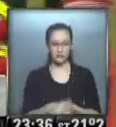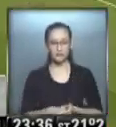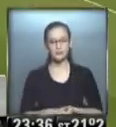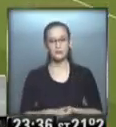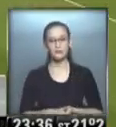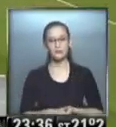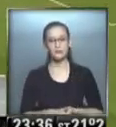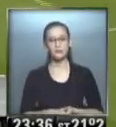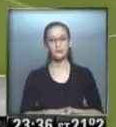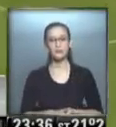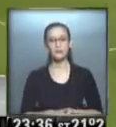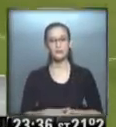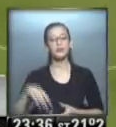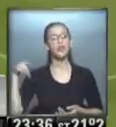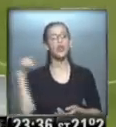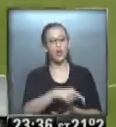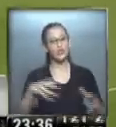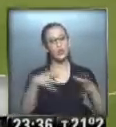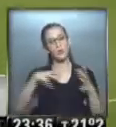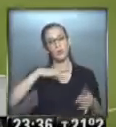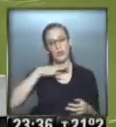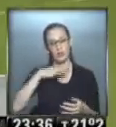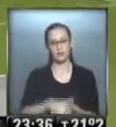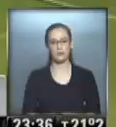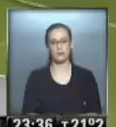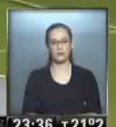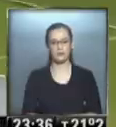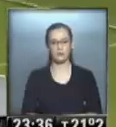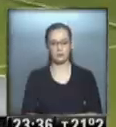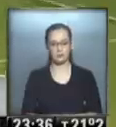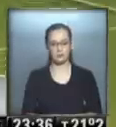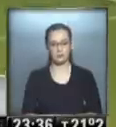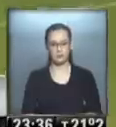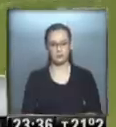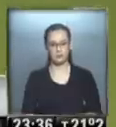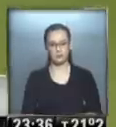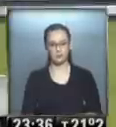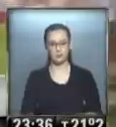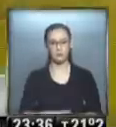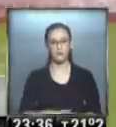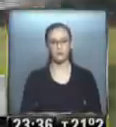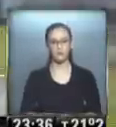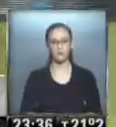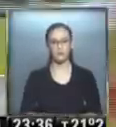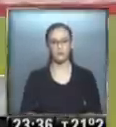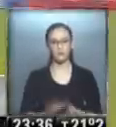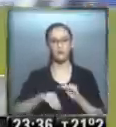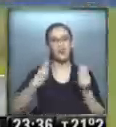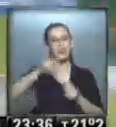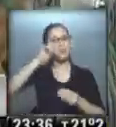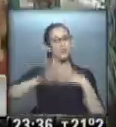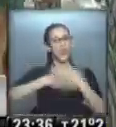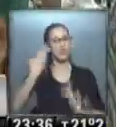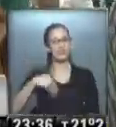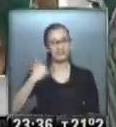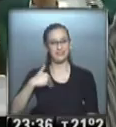contra el conjunto mexicano. Estaba con uno menos Argentina y si algo le faltaba era que